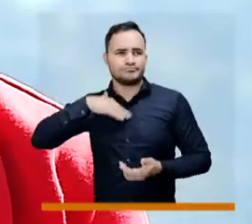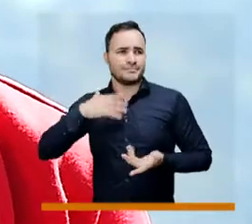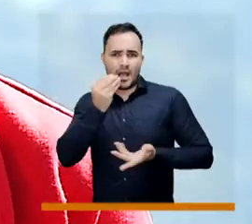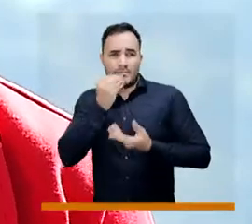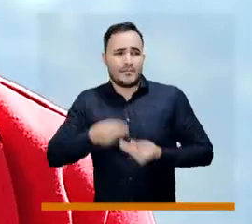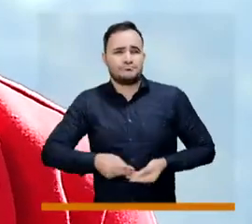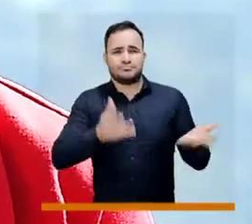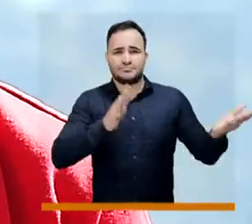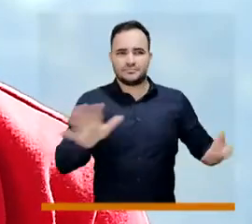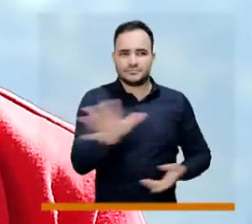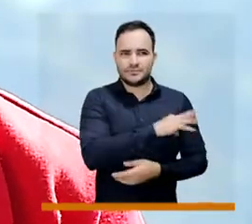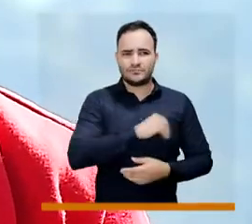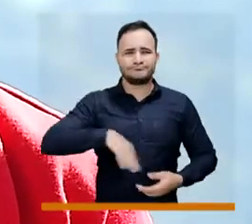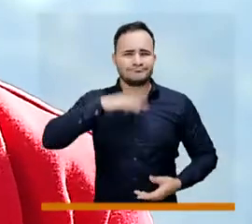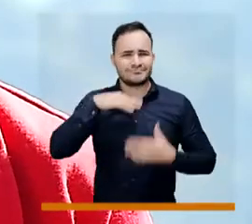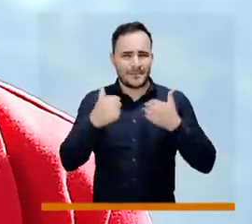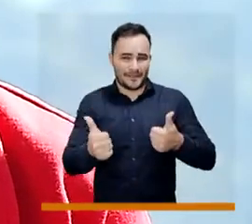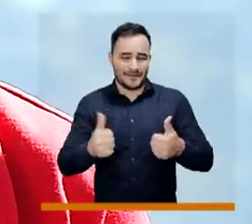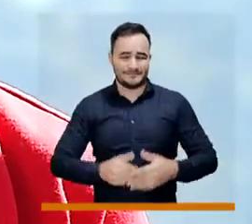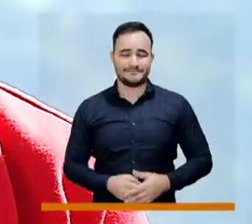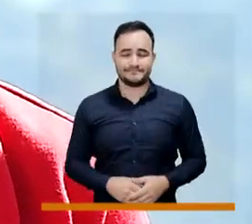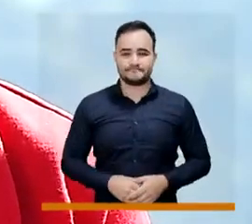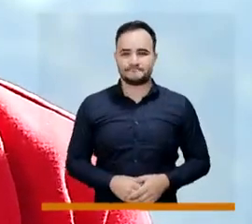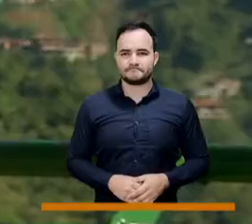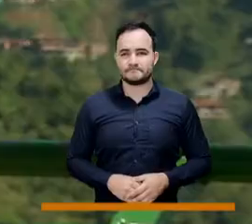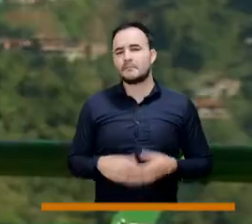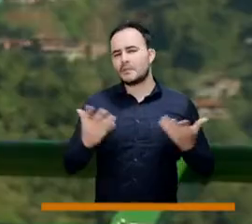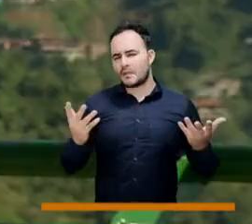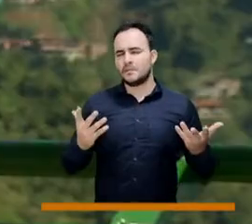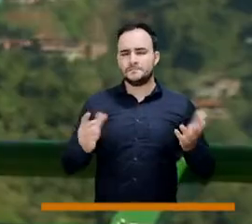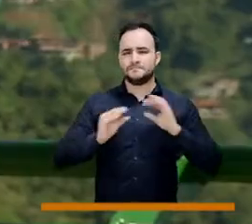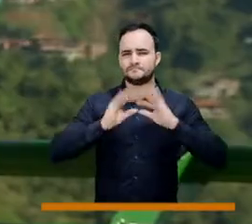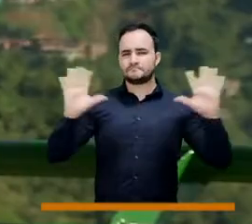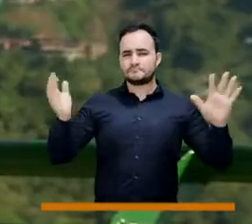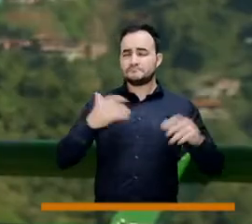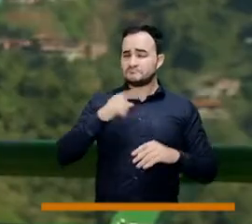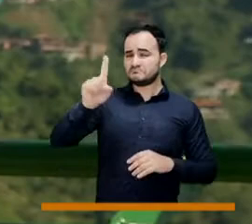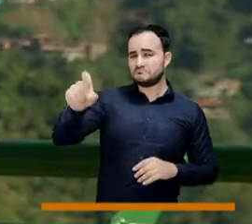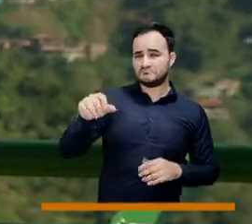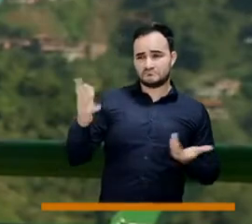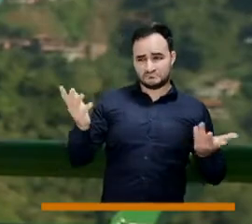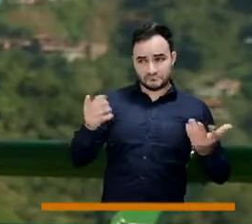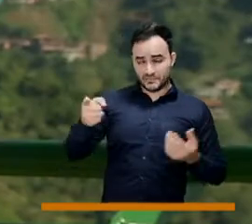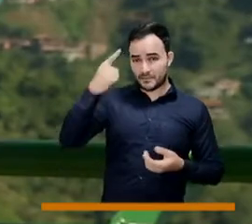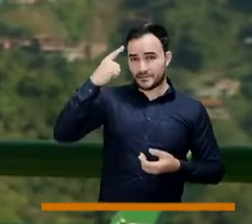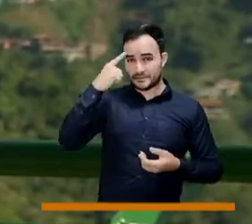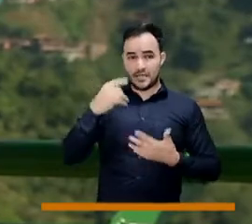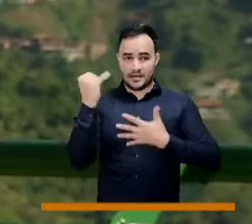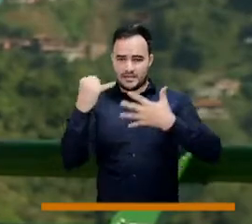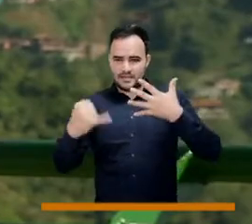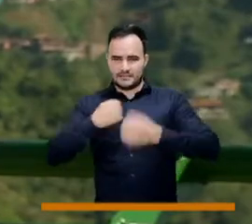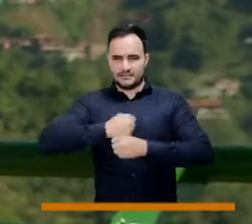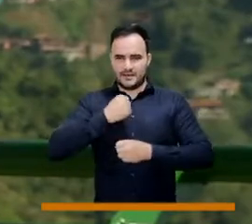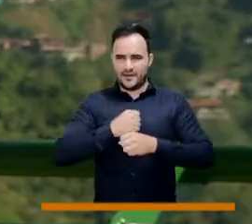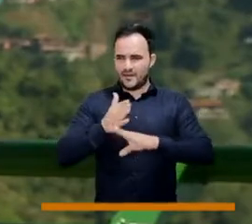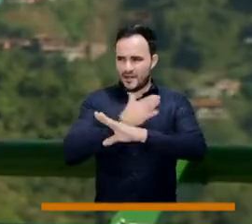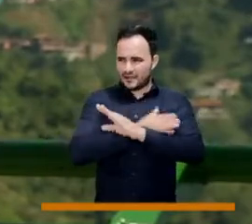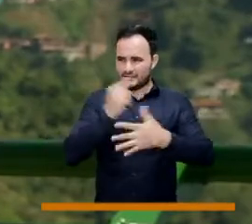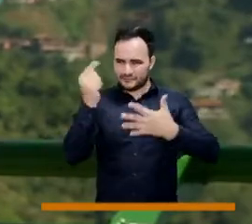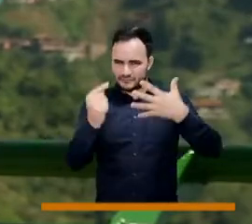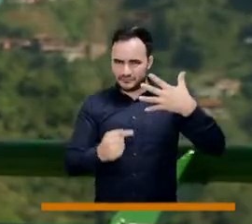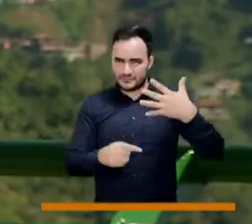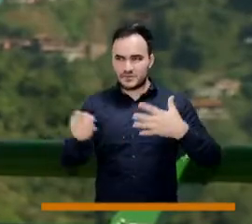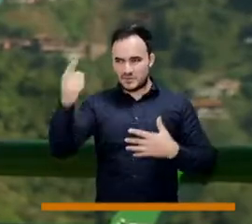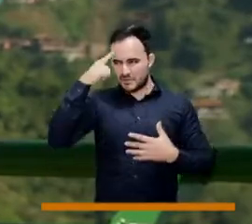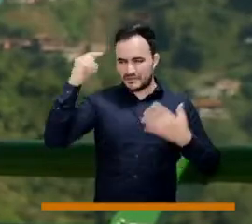y más alimentos también para el urbano. Marcela, entonces podríamos decir también que frente a esas líneas de trabajo les